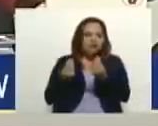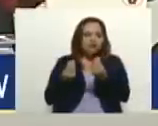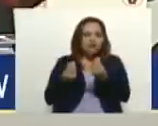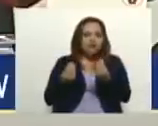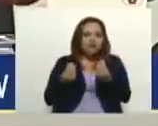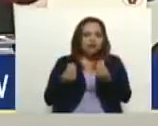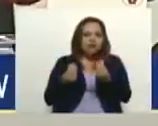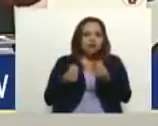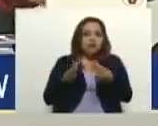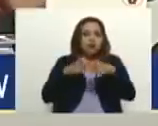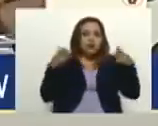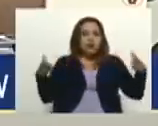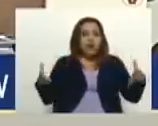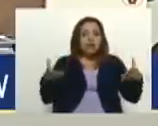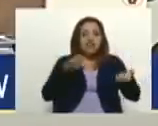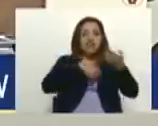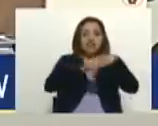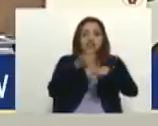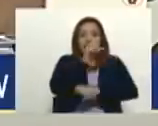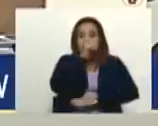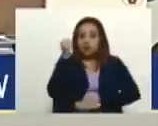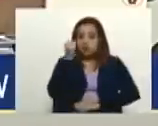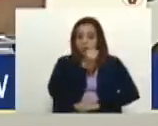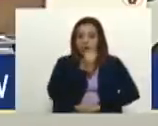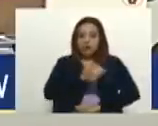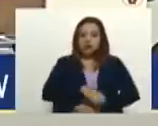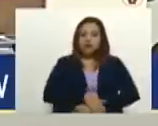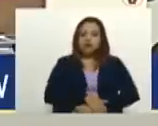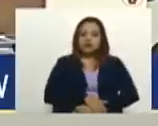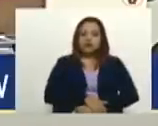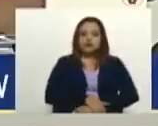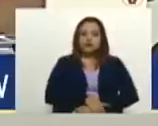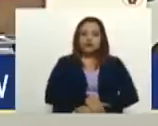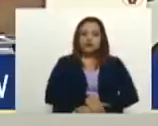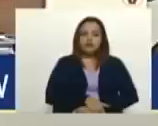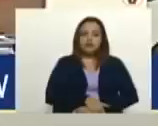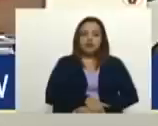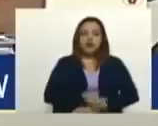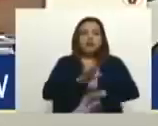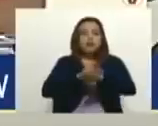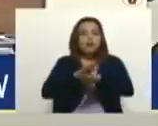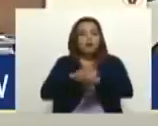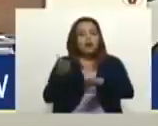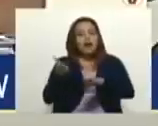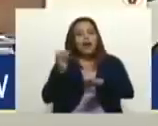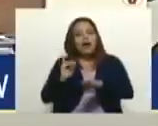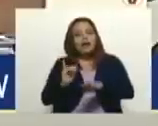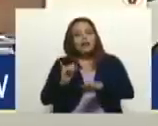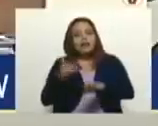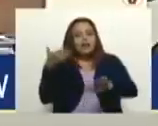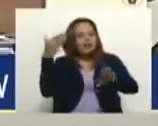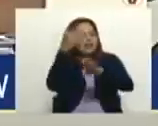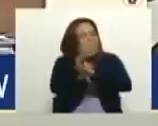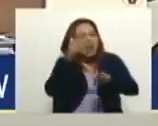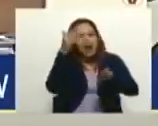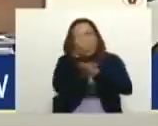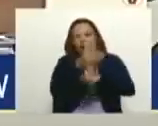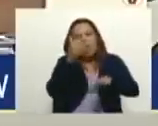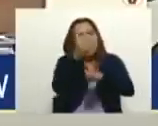tema de los grandes cargamentos de droga, porque han sido atacados